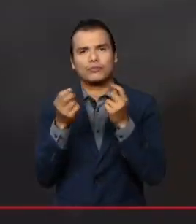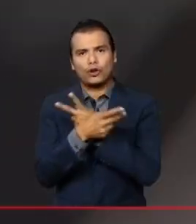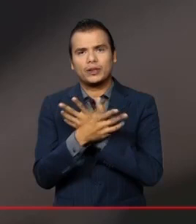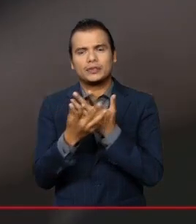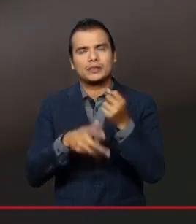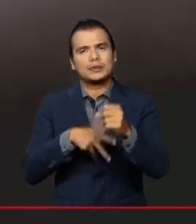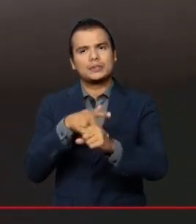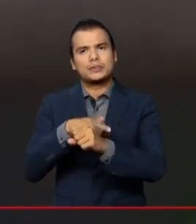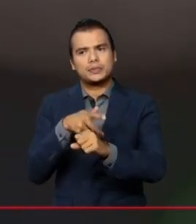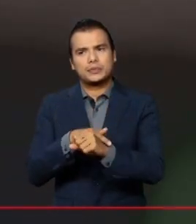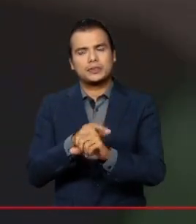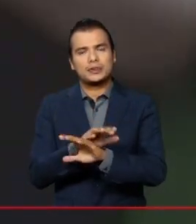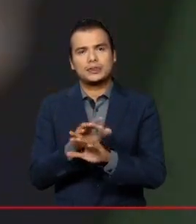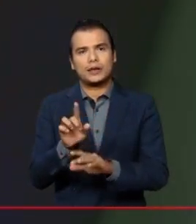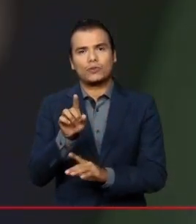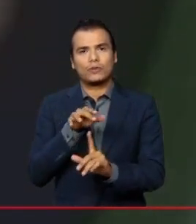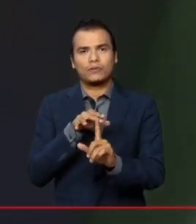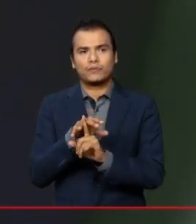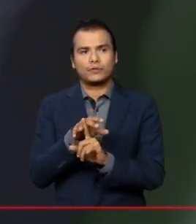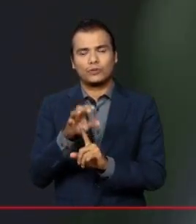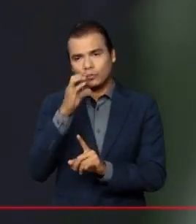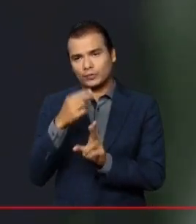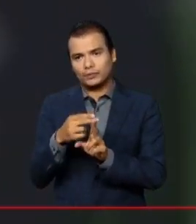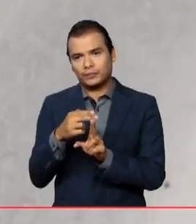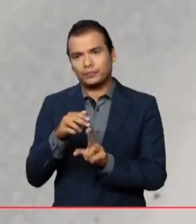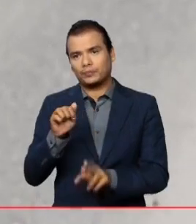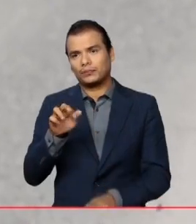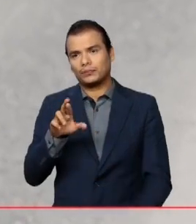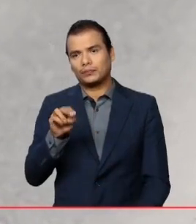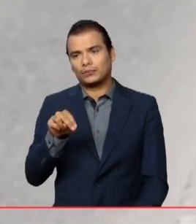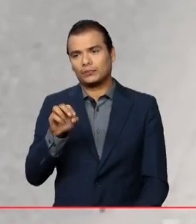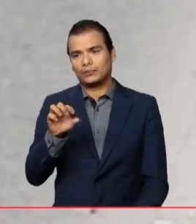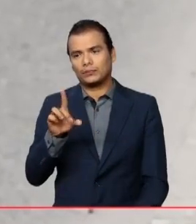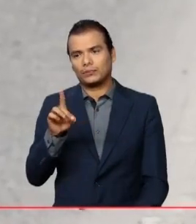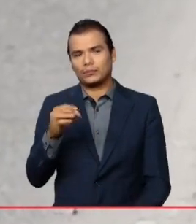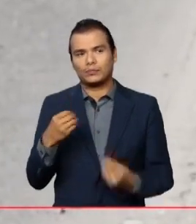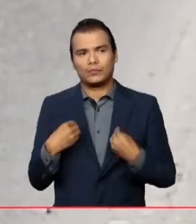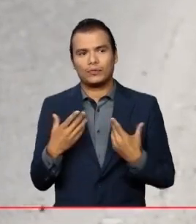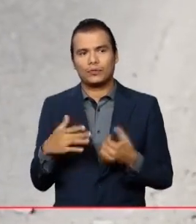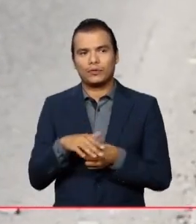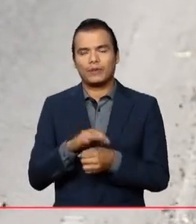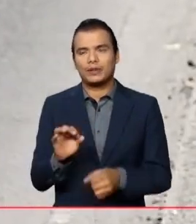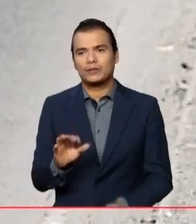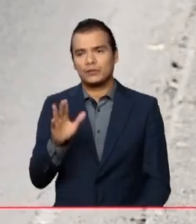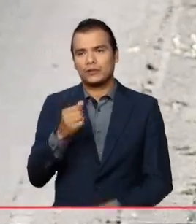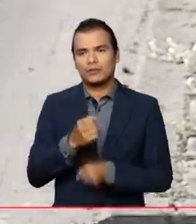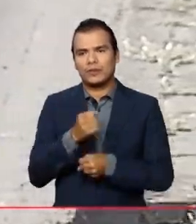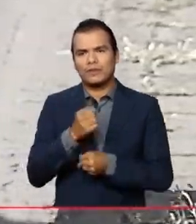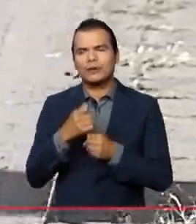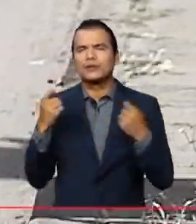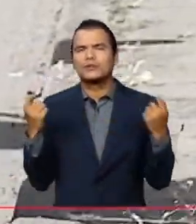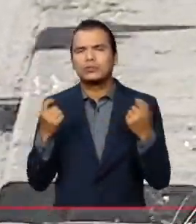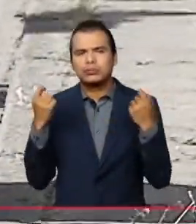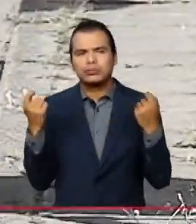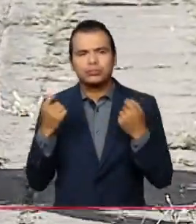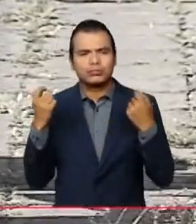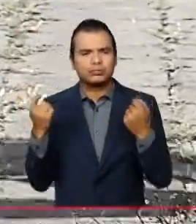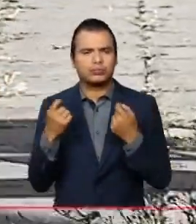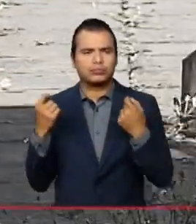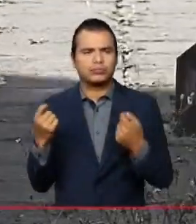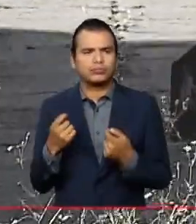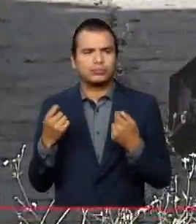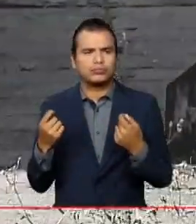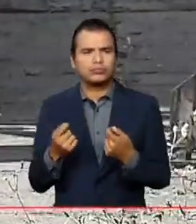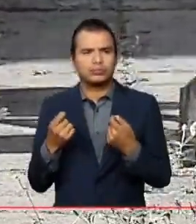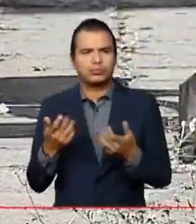superan los 6 70 años Arnold Urrea de 66 reside en el barrio siloé y es vendedor en las calles desde hace más de 5